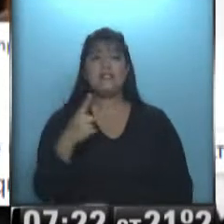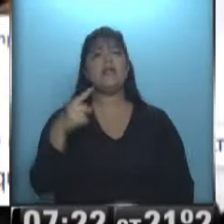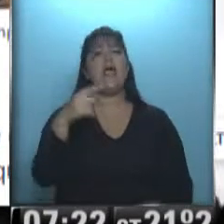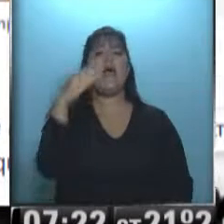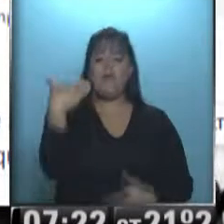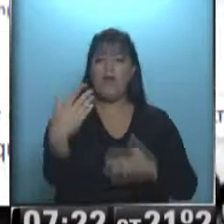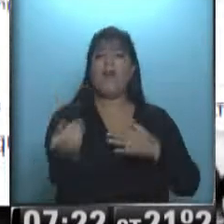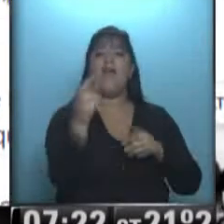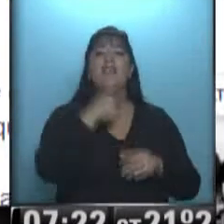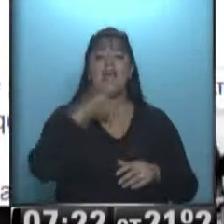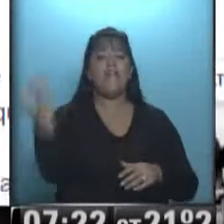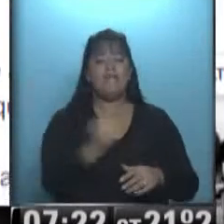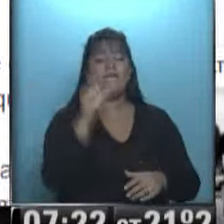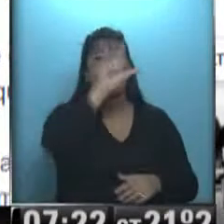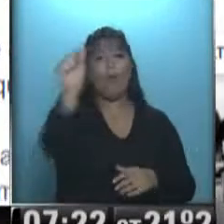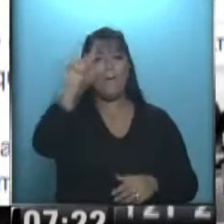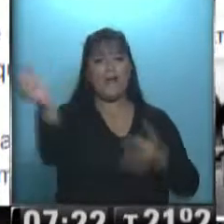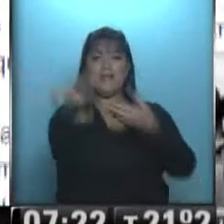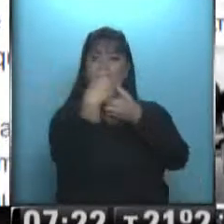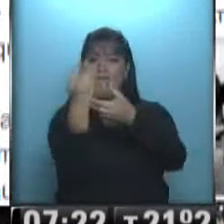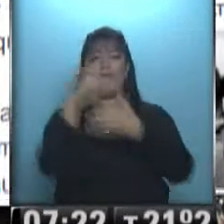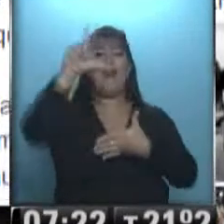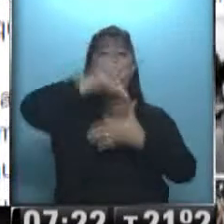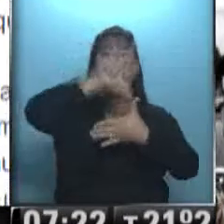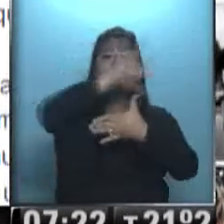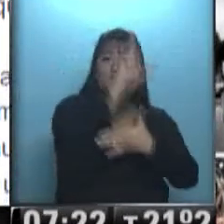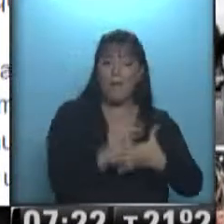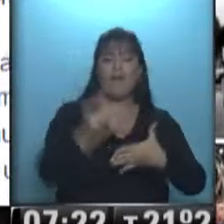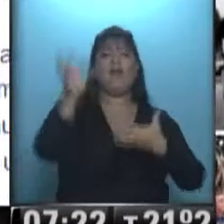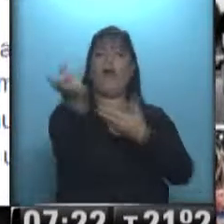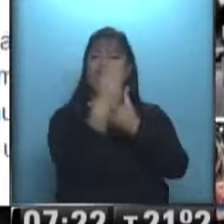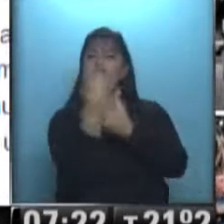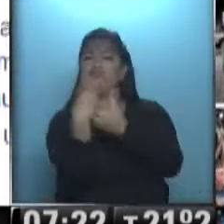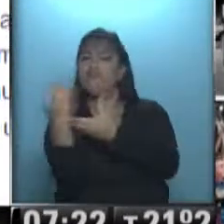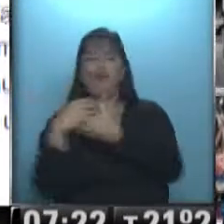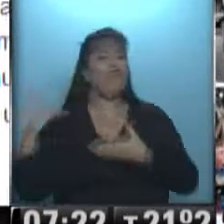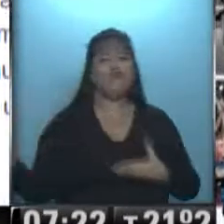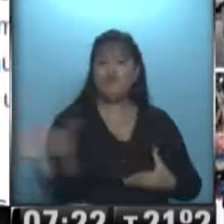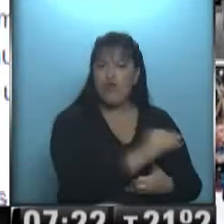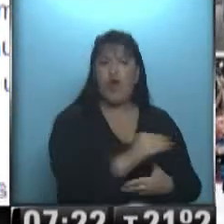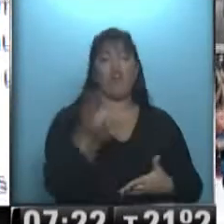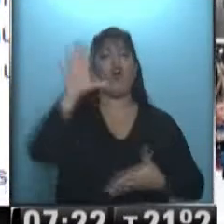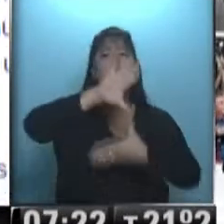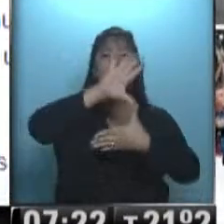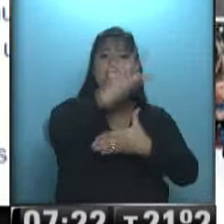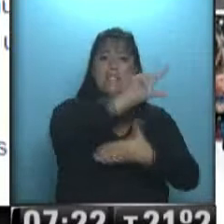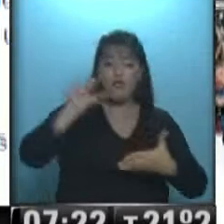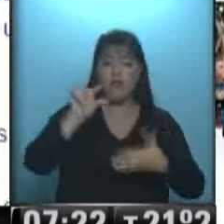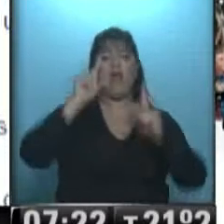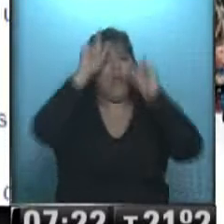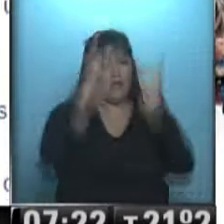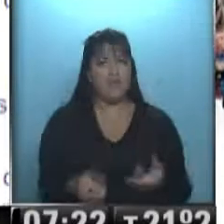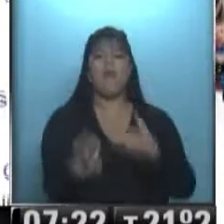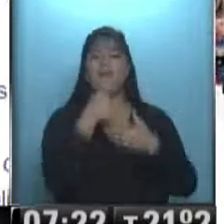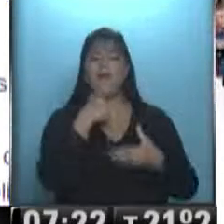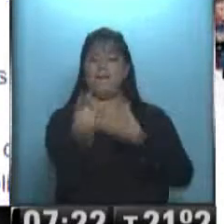países. Queremos completar el mapa de los países latinoamericanos y que se incorporen todos los países centroamericanos también. El